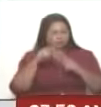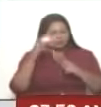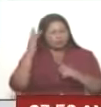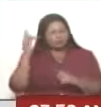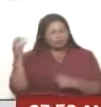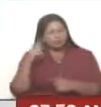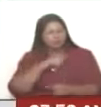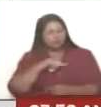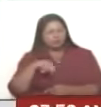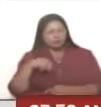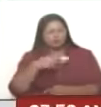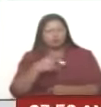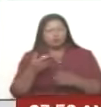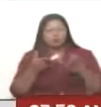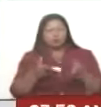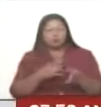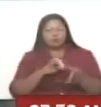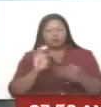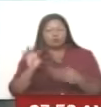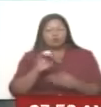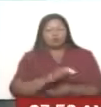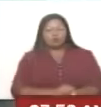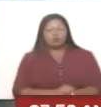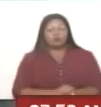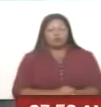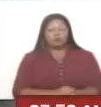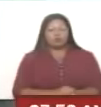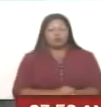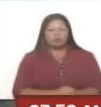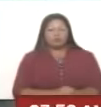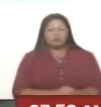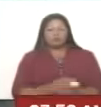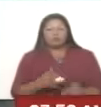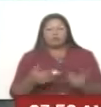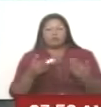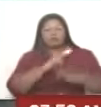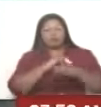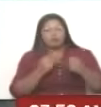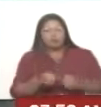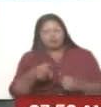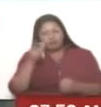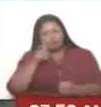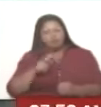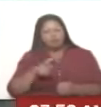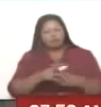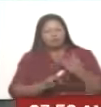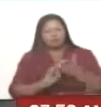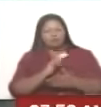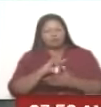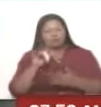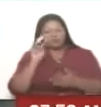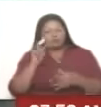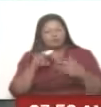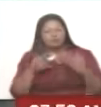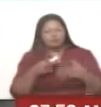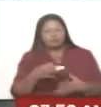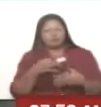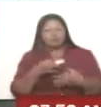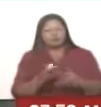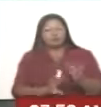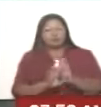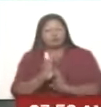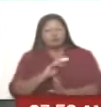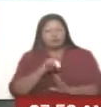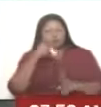Nosotros gobernamos este país para darle poder al pueblo y en función de sus intereses desarrollar